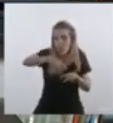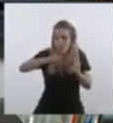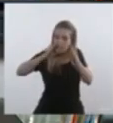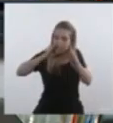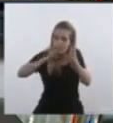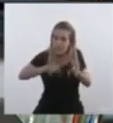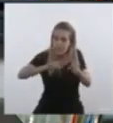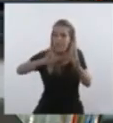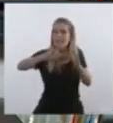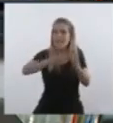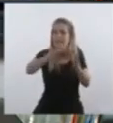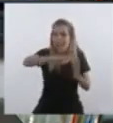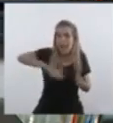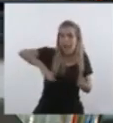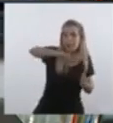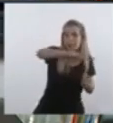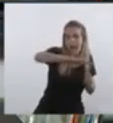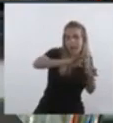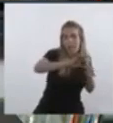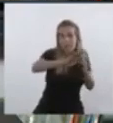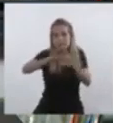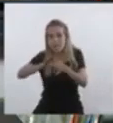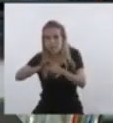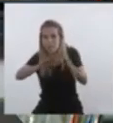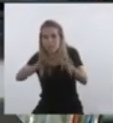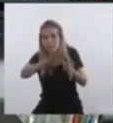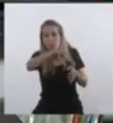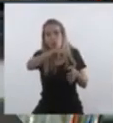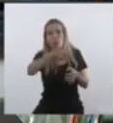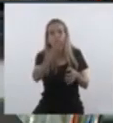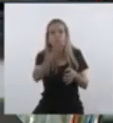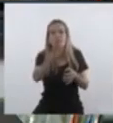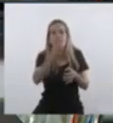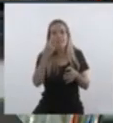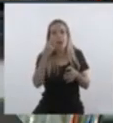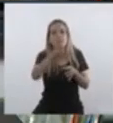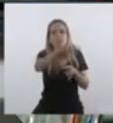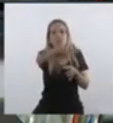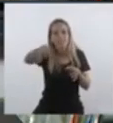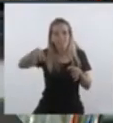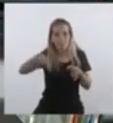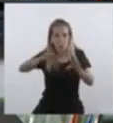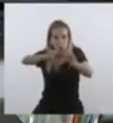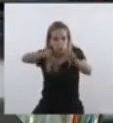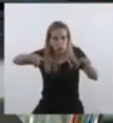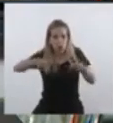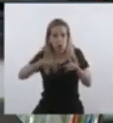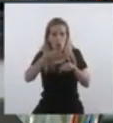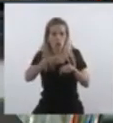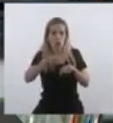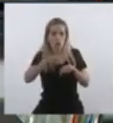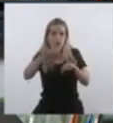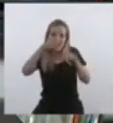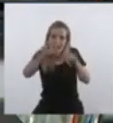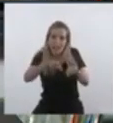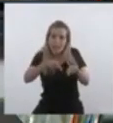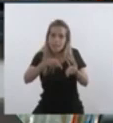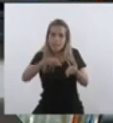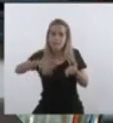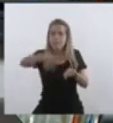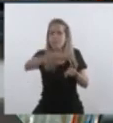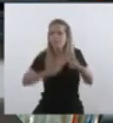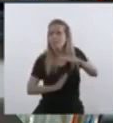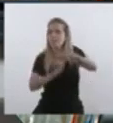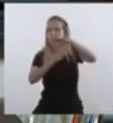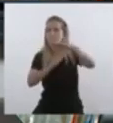la Ciudad Autónoma de Buenos Aires con alrededor de 40 municipios del Gran Buenos Aires. Una vez más es aquí donde la